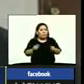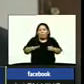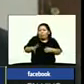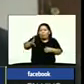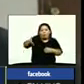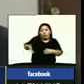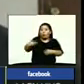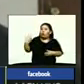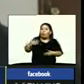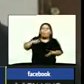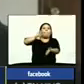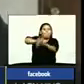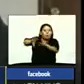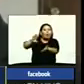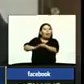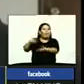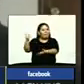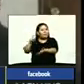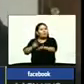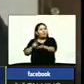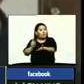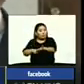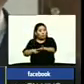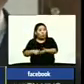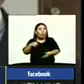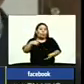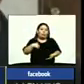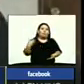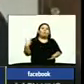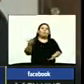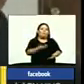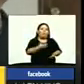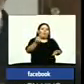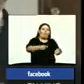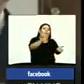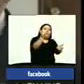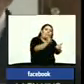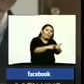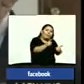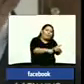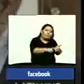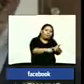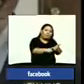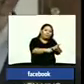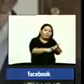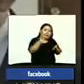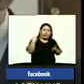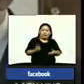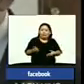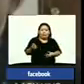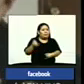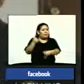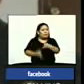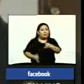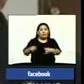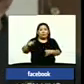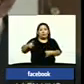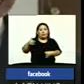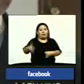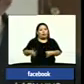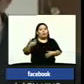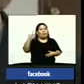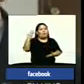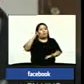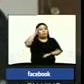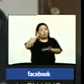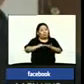teníamos que pagarlo en deuda. Ahora tenemos que pagar deuda de los que vencen en el 2019, que es mucho menos que